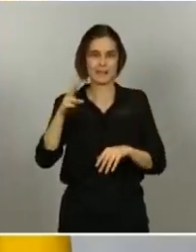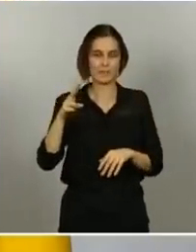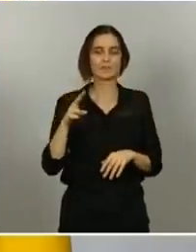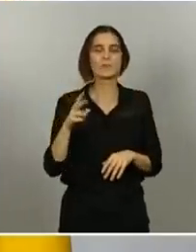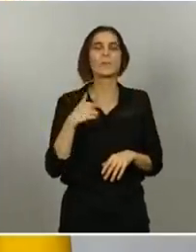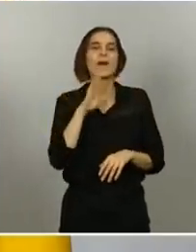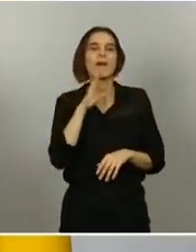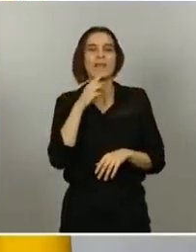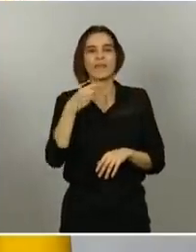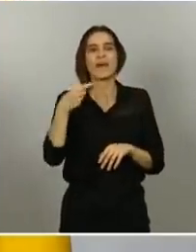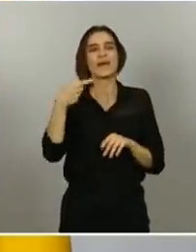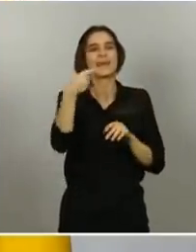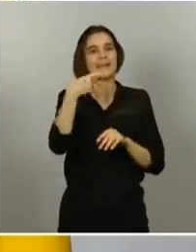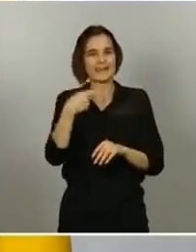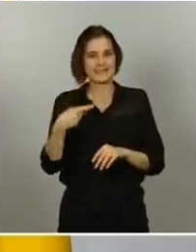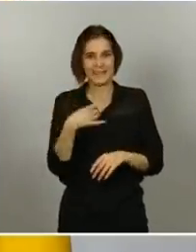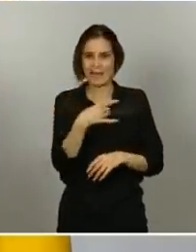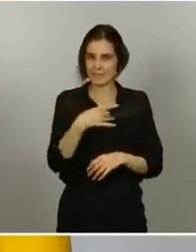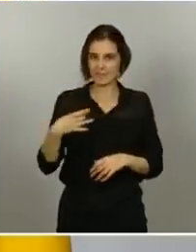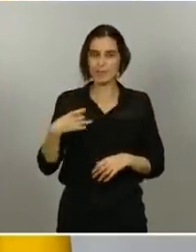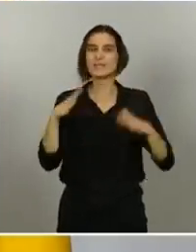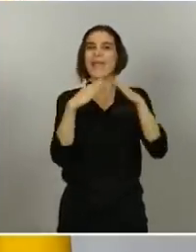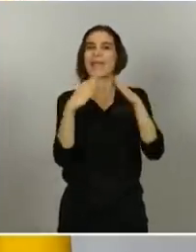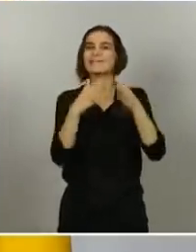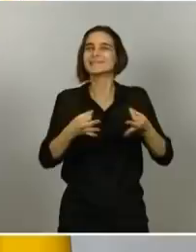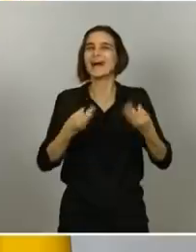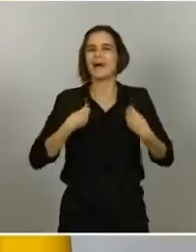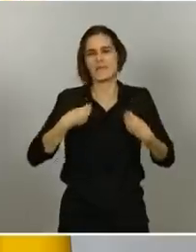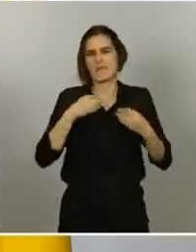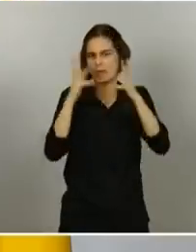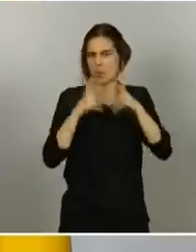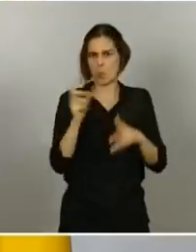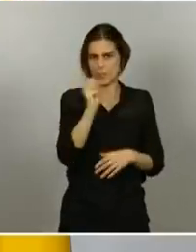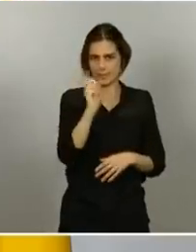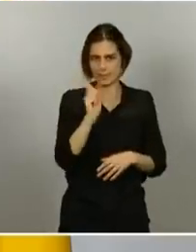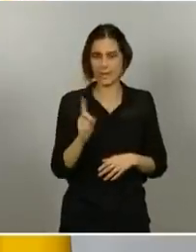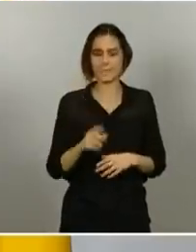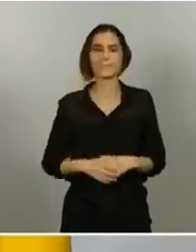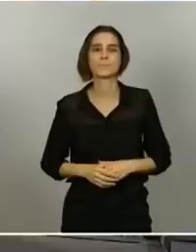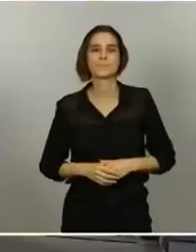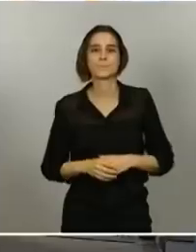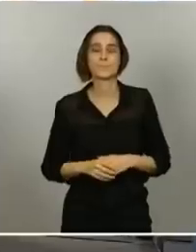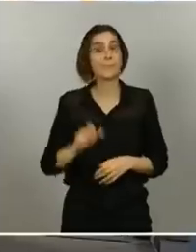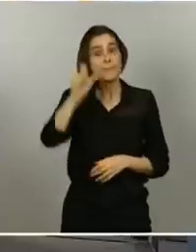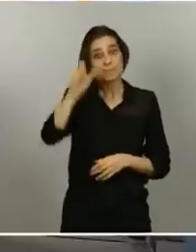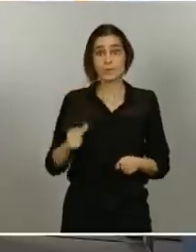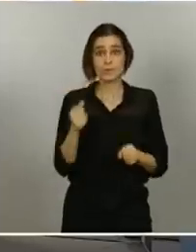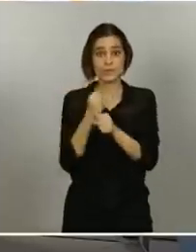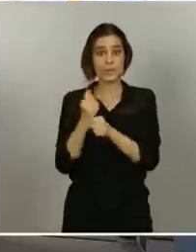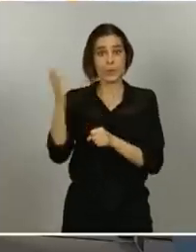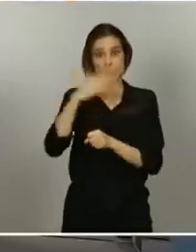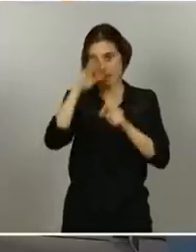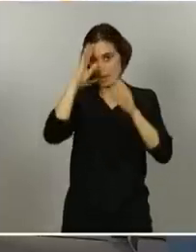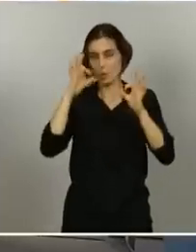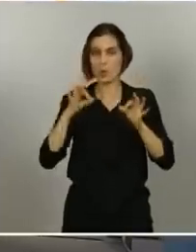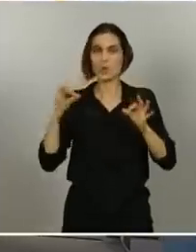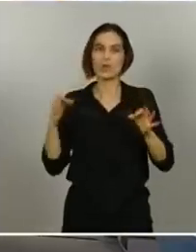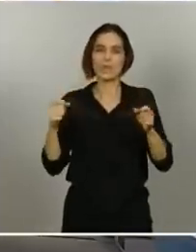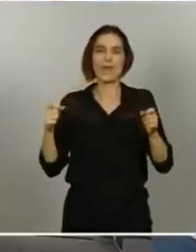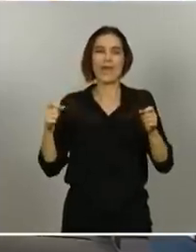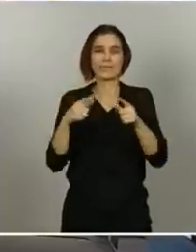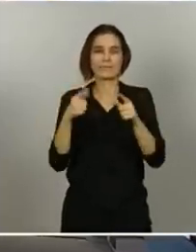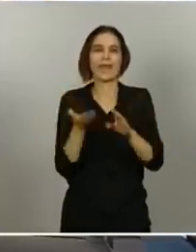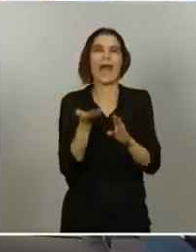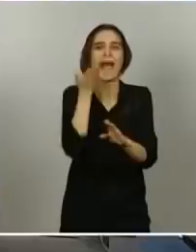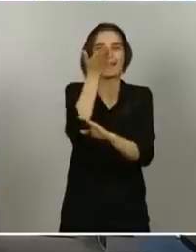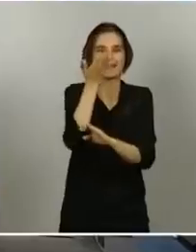a vivienda habitual ademais quenes estén sin trabajo deberán lógicamente estar dados de alta como demandantes de empleo se